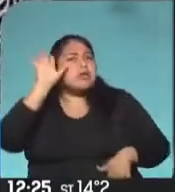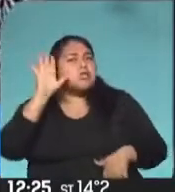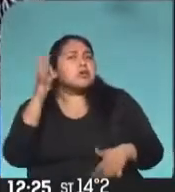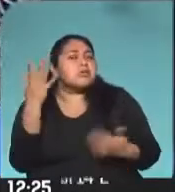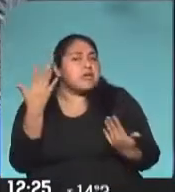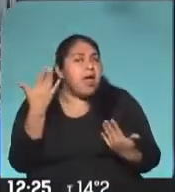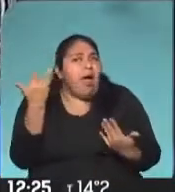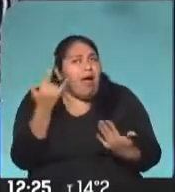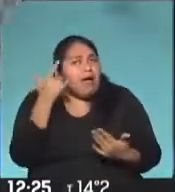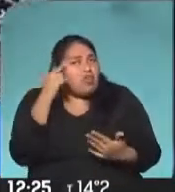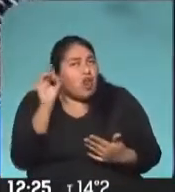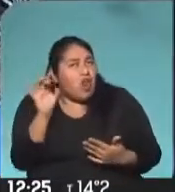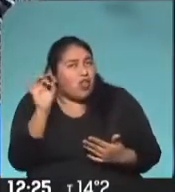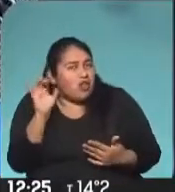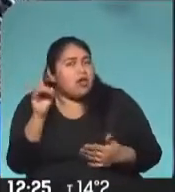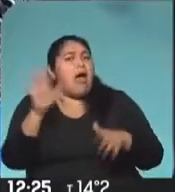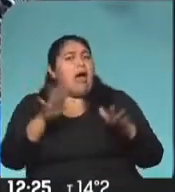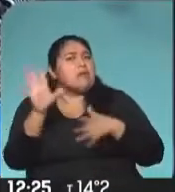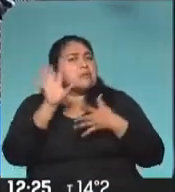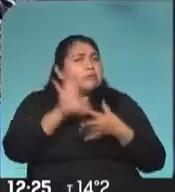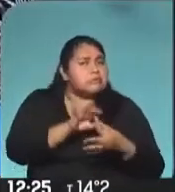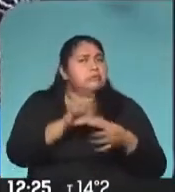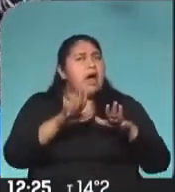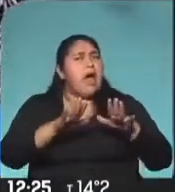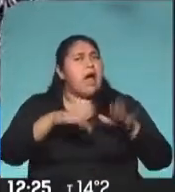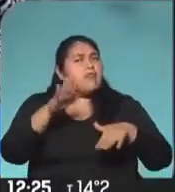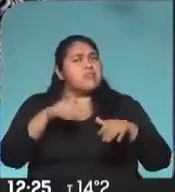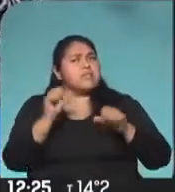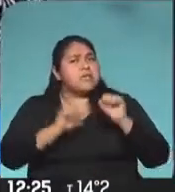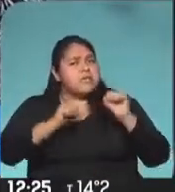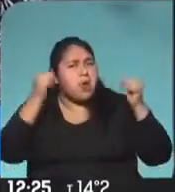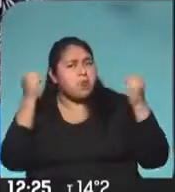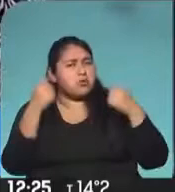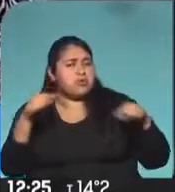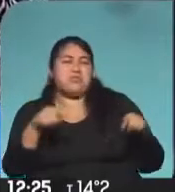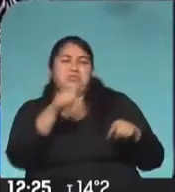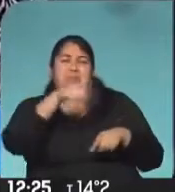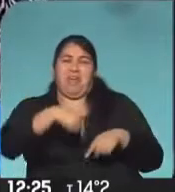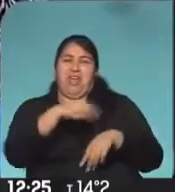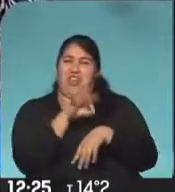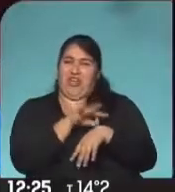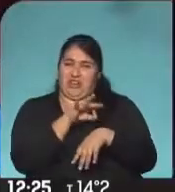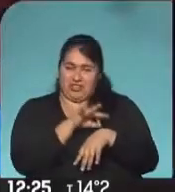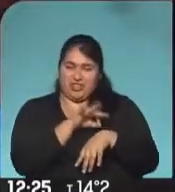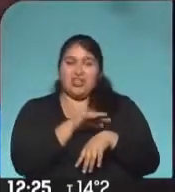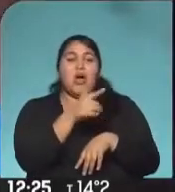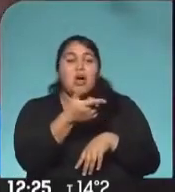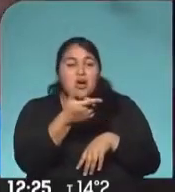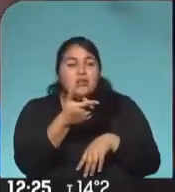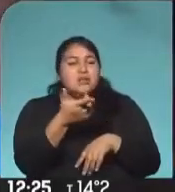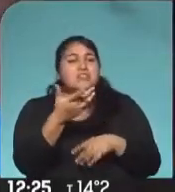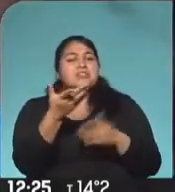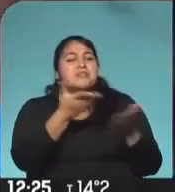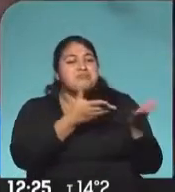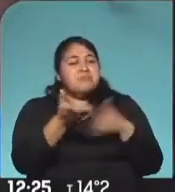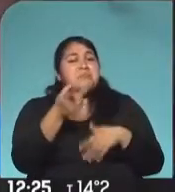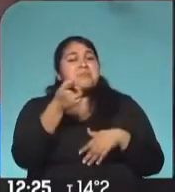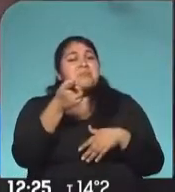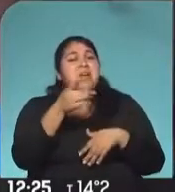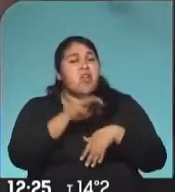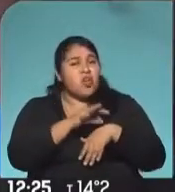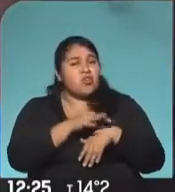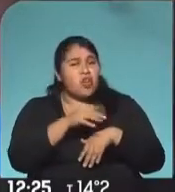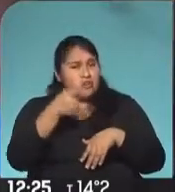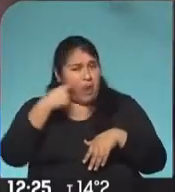b tenemos dolores de cabeza lo asociamos a veces a una atención de los juegos estamos con el doctor doctorovich a propósito tú te lo pusiste al nombre oa